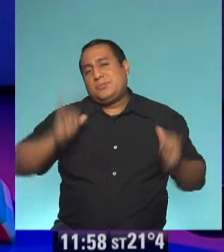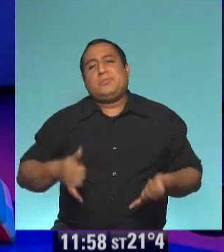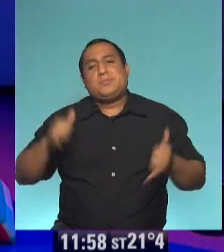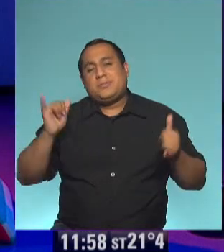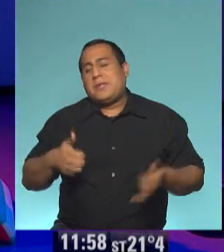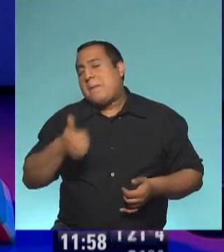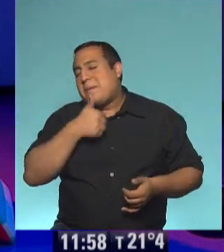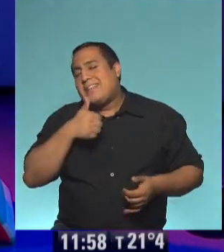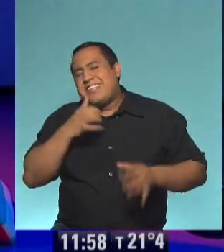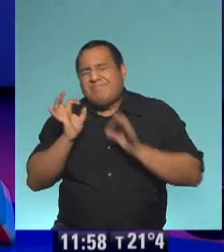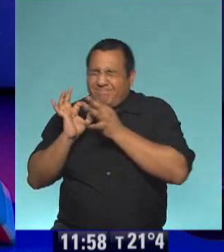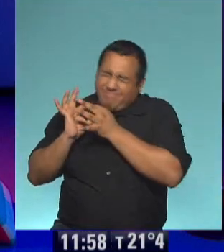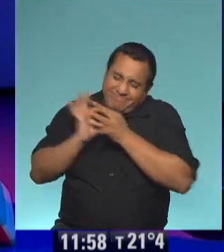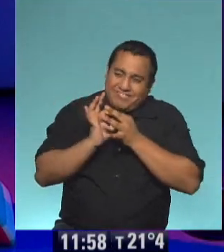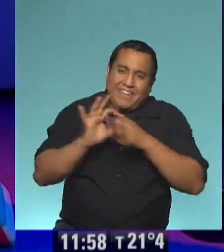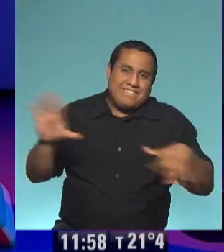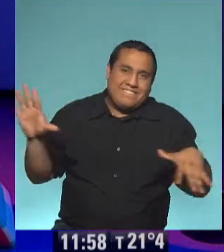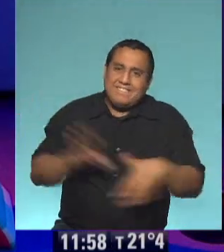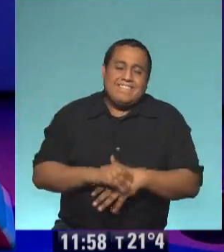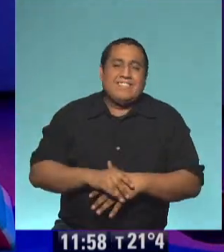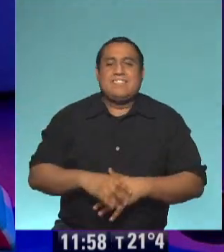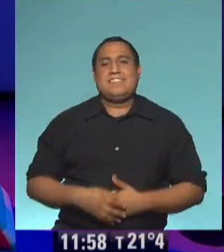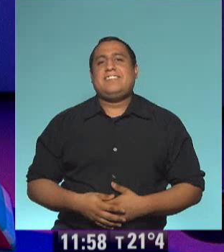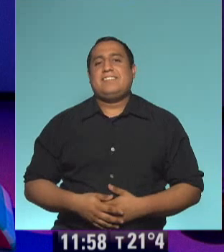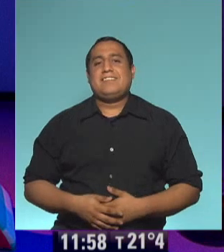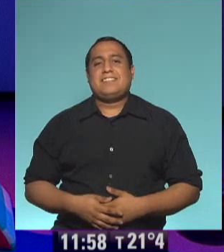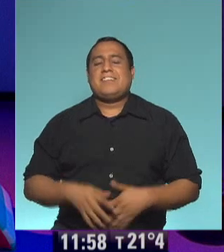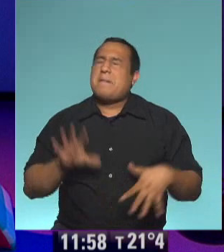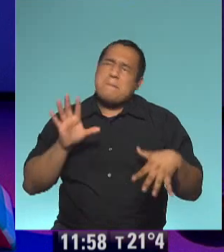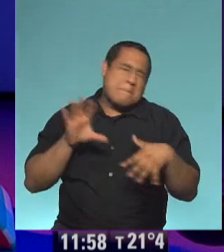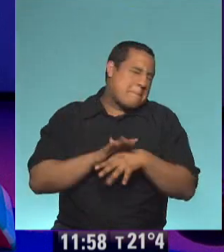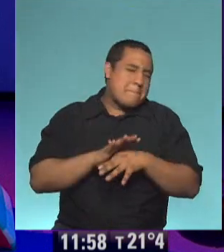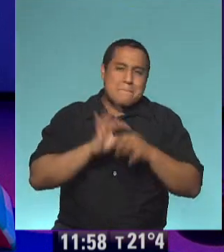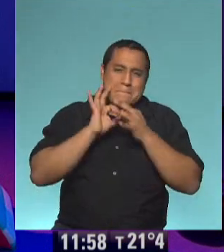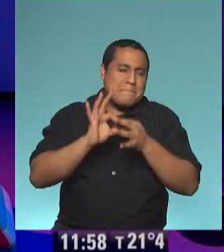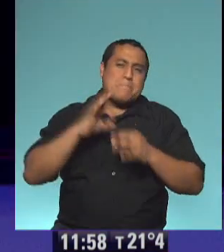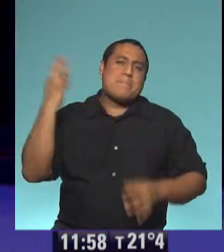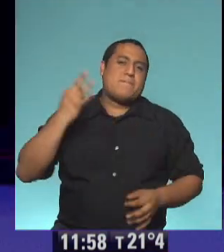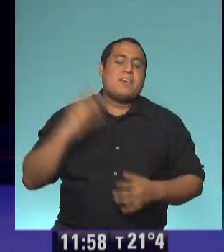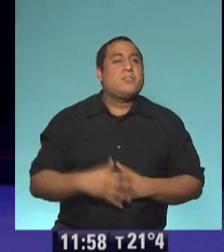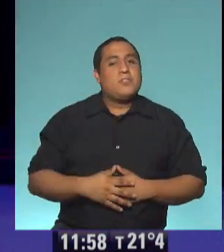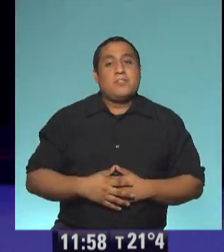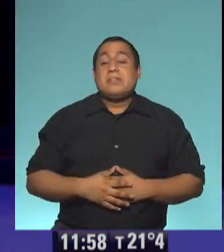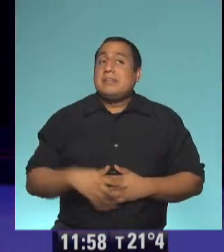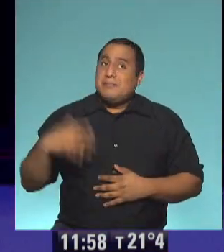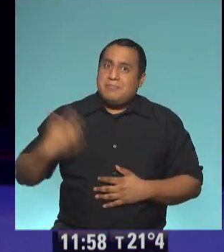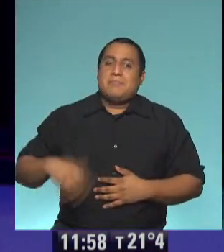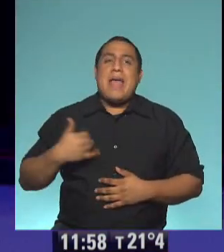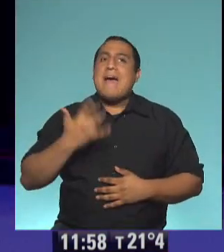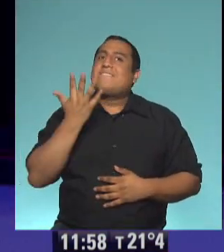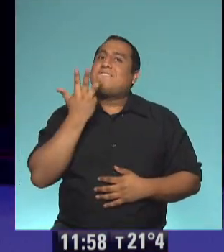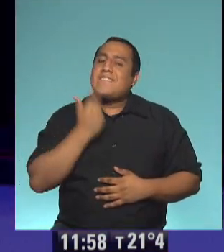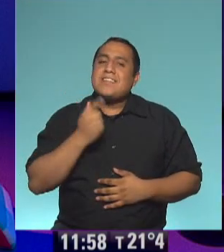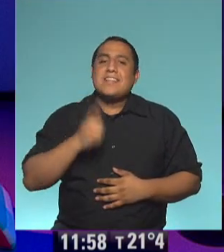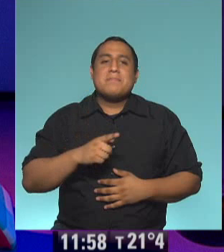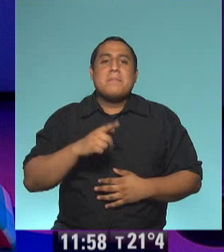Los bizcochitos de grasa y el mate, la mejor combinación que se me puede ocurrir. La mejor combinación realmente. Yo te digo que está peleado, porque a mí me gusta mucho